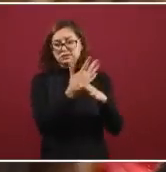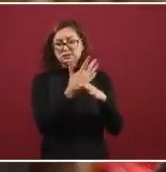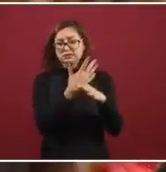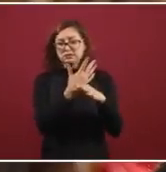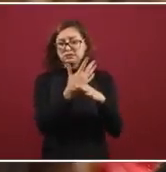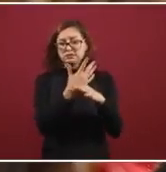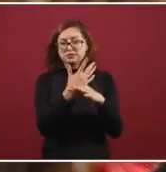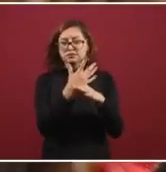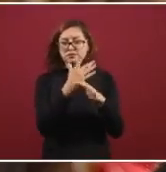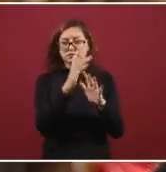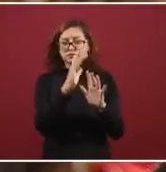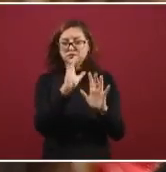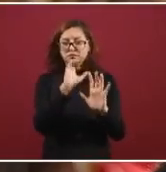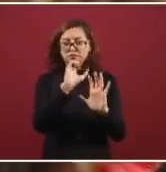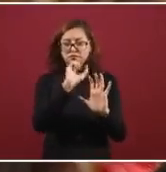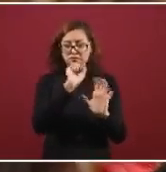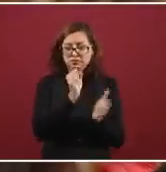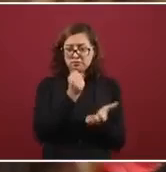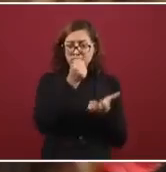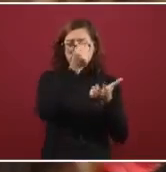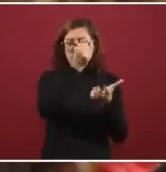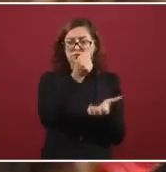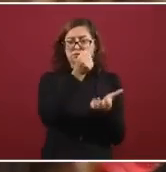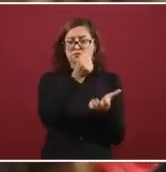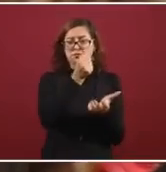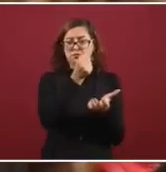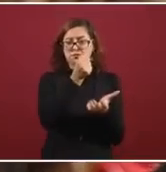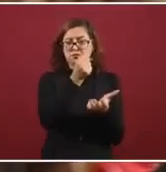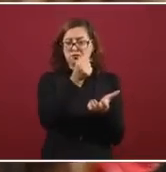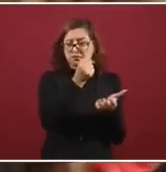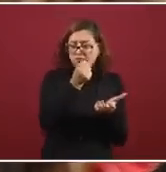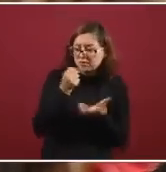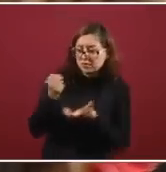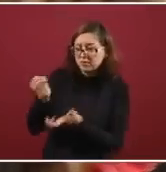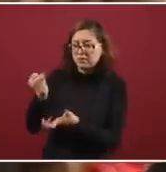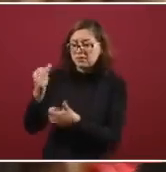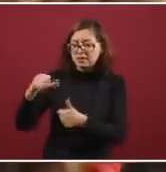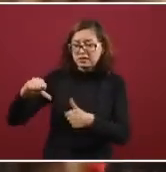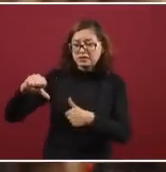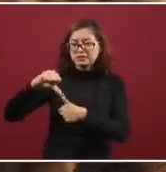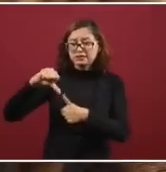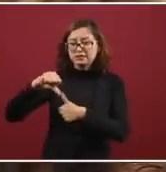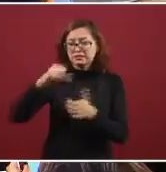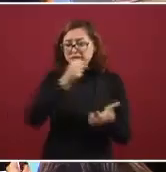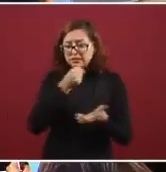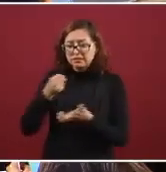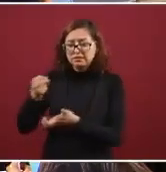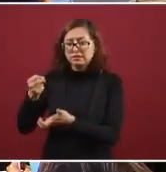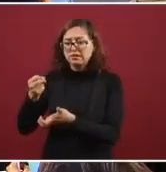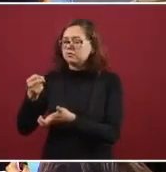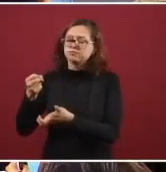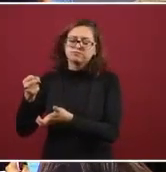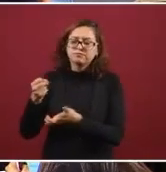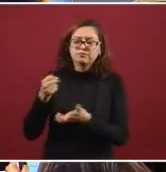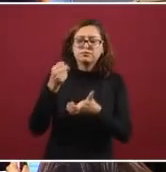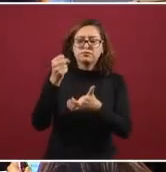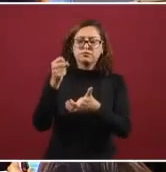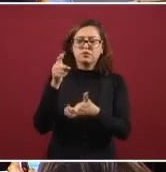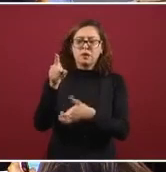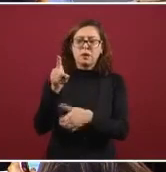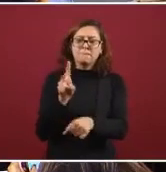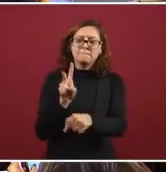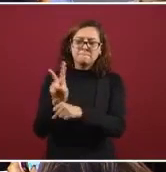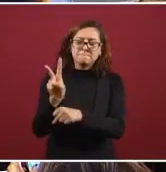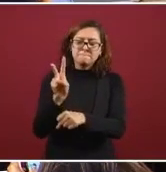se tenía previsto destinado a Centroamérica se iba a destinar a Guaidó en